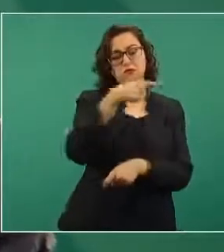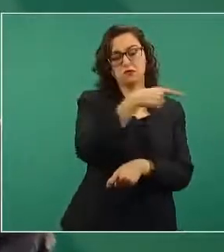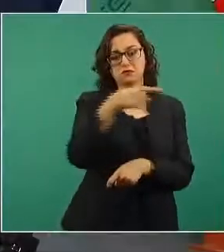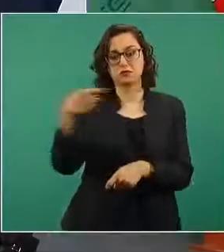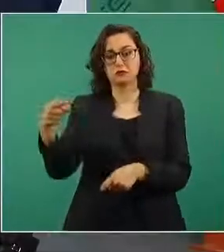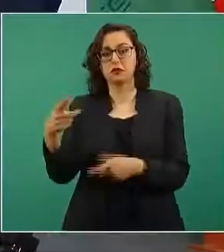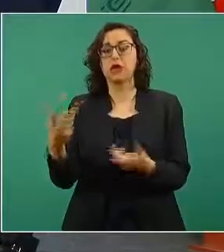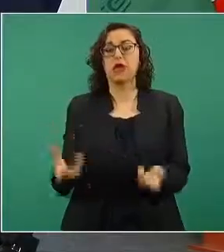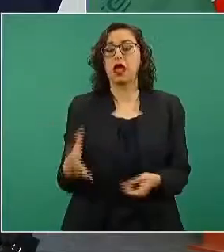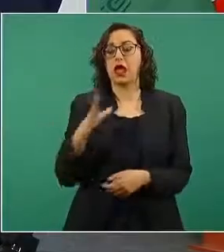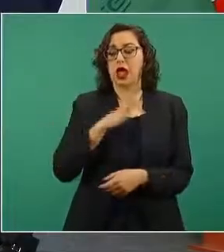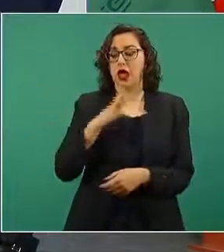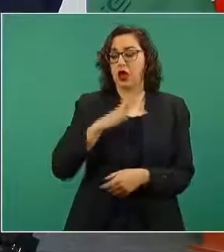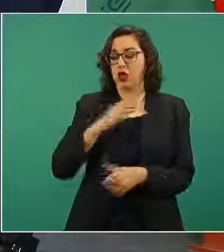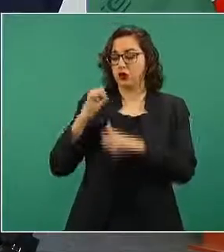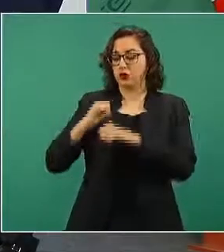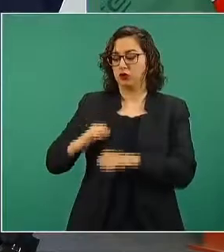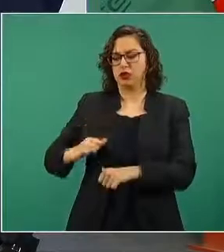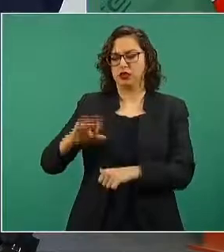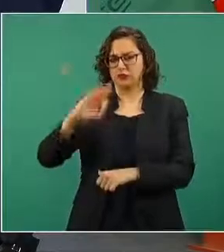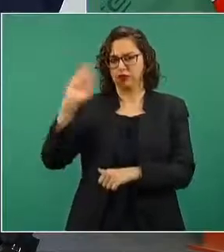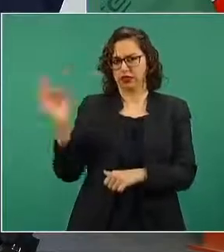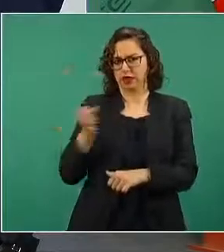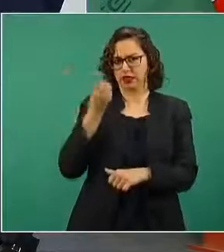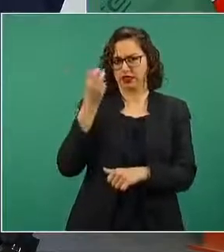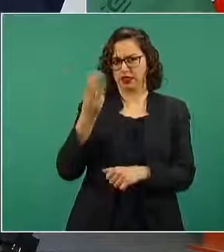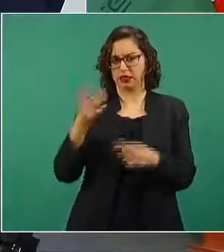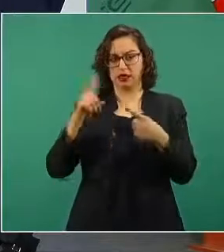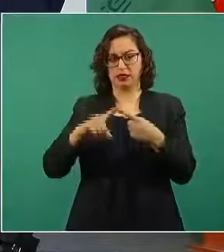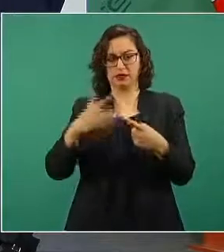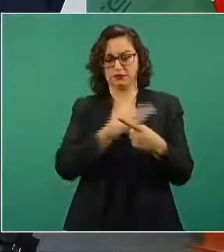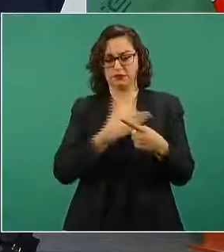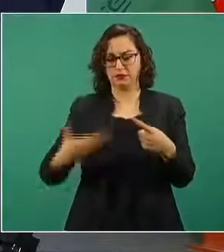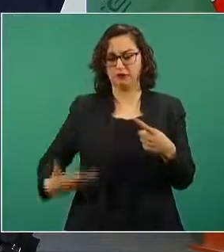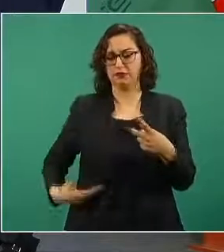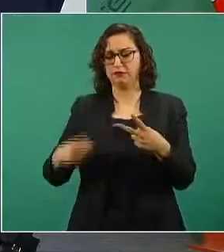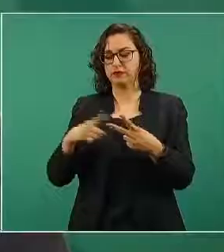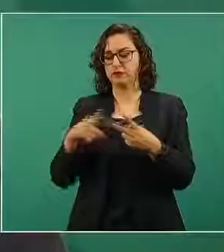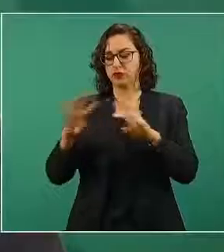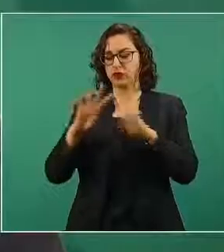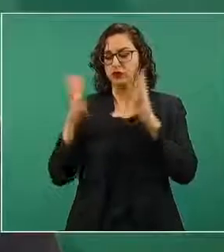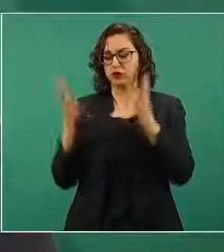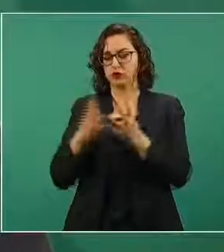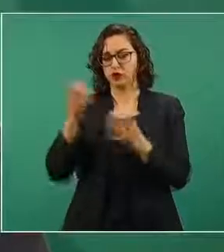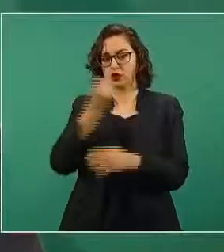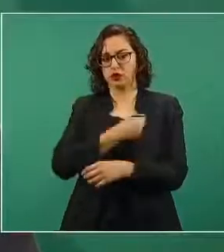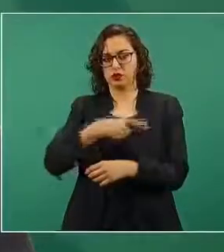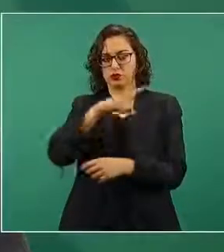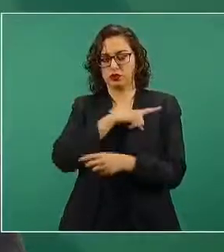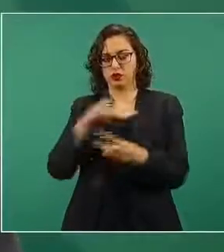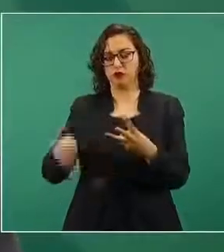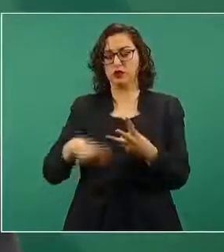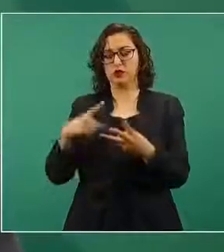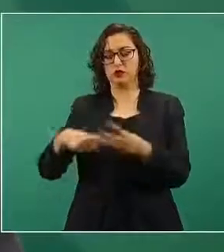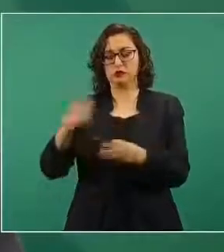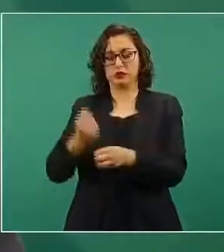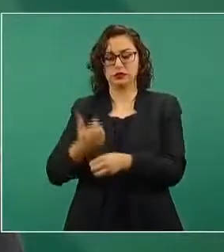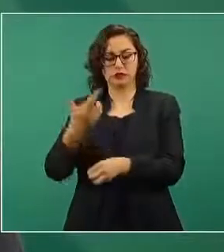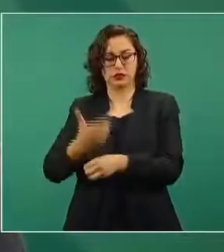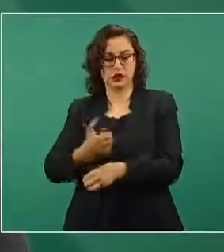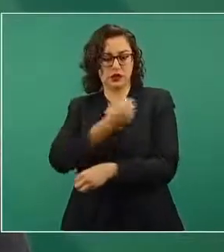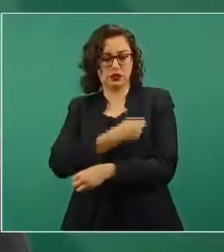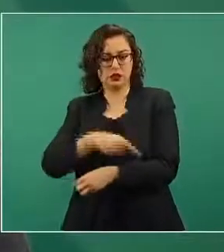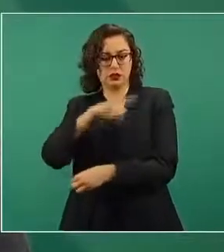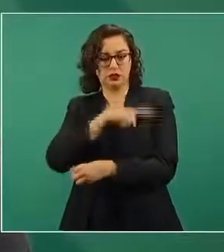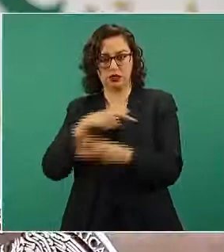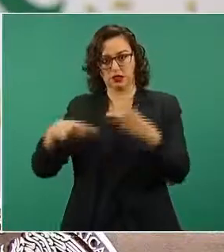existen 3 federales, el presidente de la República, el Consejo de Salubridad General y el secretario de Salud, y una que es de carácter local, que son